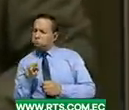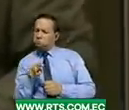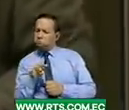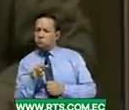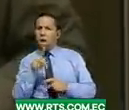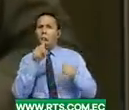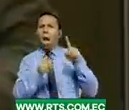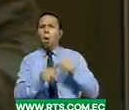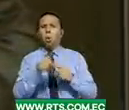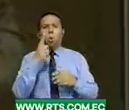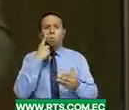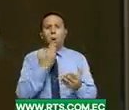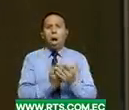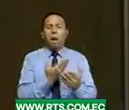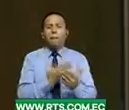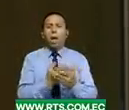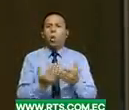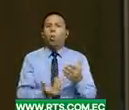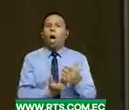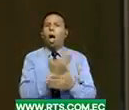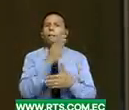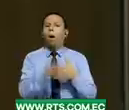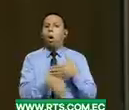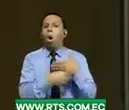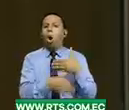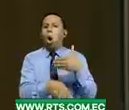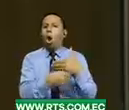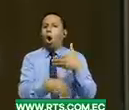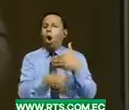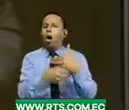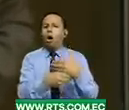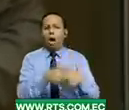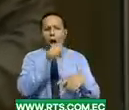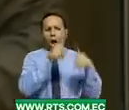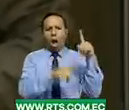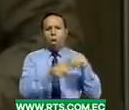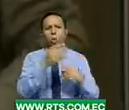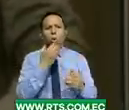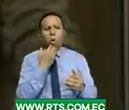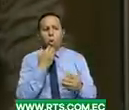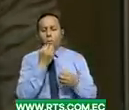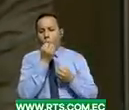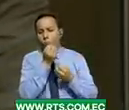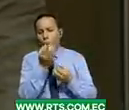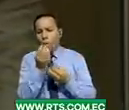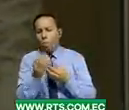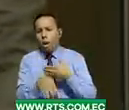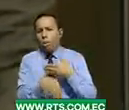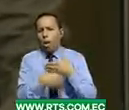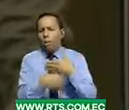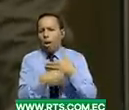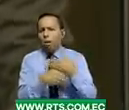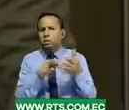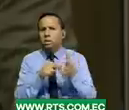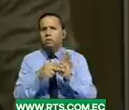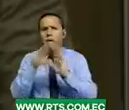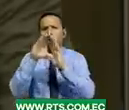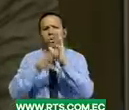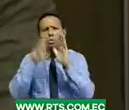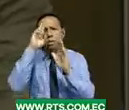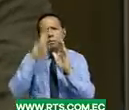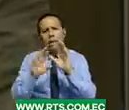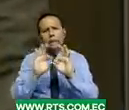nueva. Hoy miré que incorporaban declaraciones y testimonios violando la